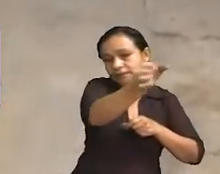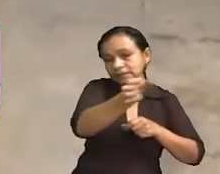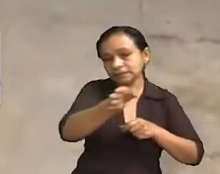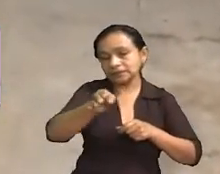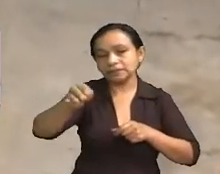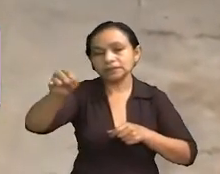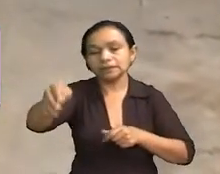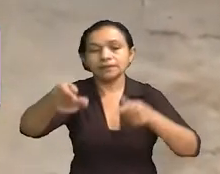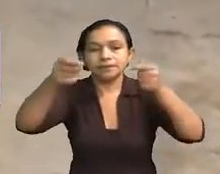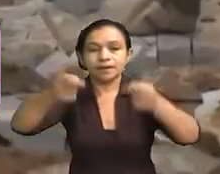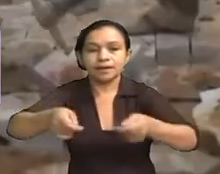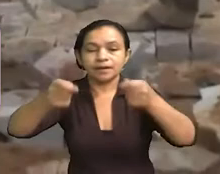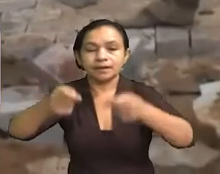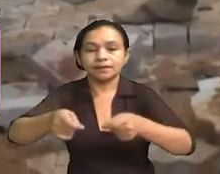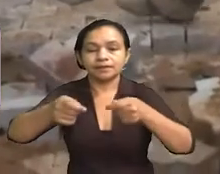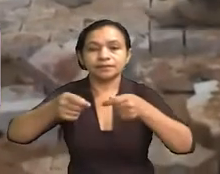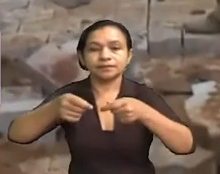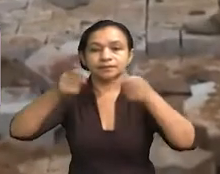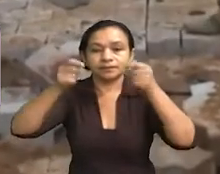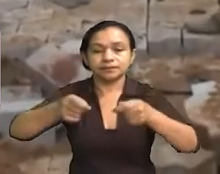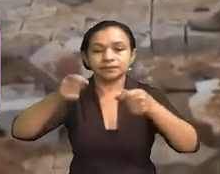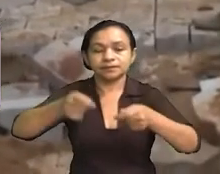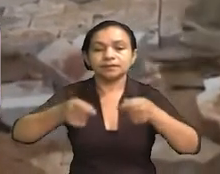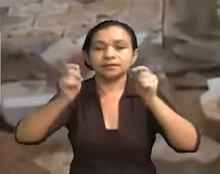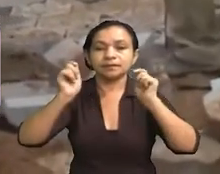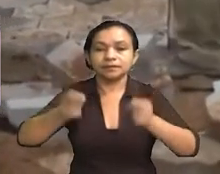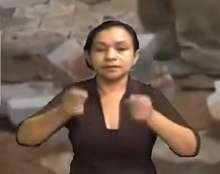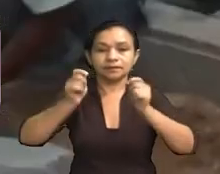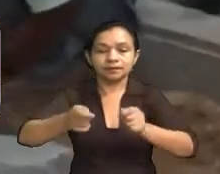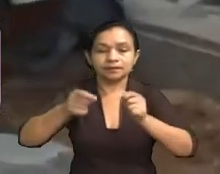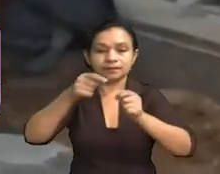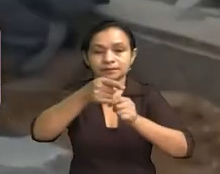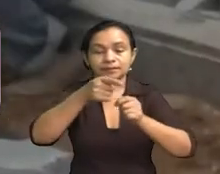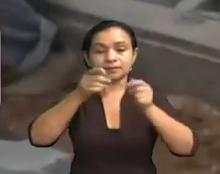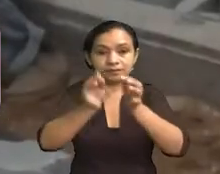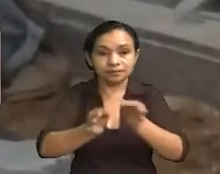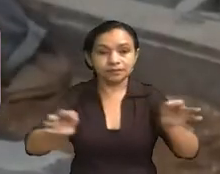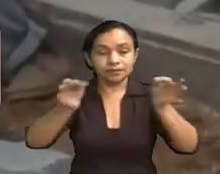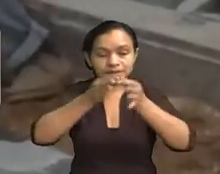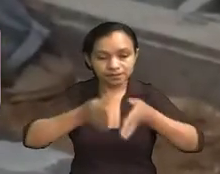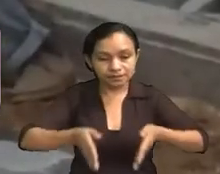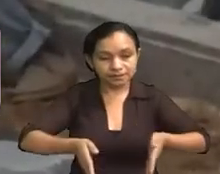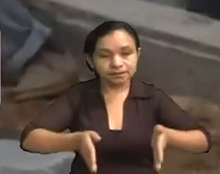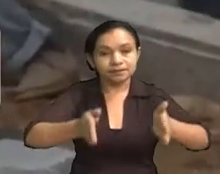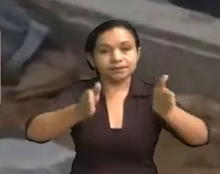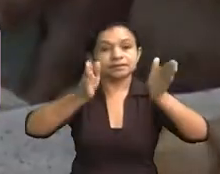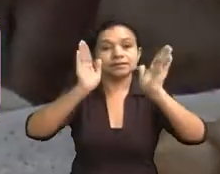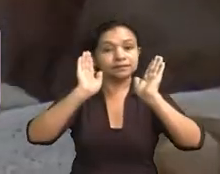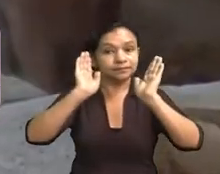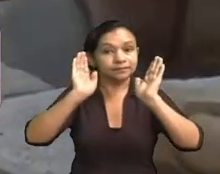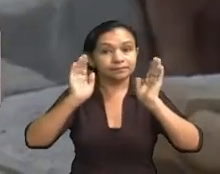Papayal, entrando por el Papayal y saliendo a Granada. Por esa la importancia de haber inaugurado ya